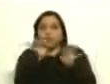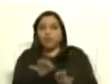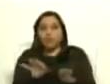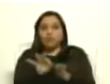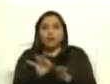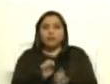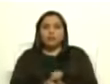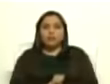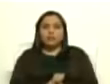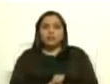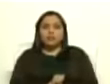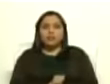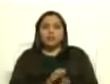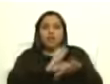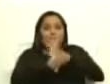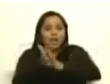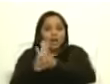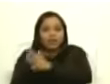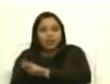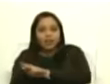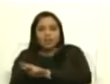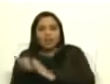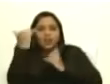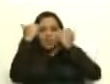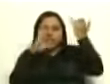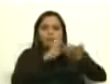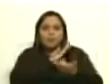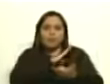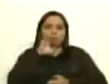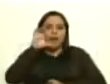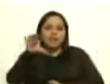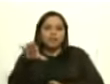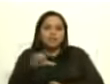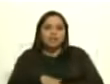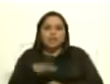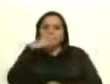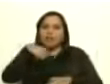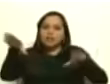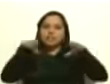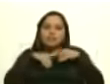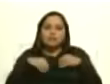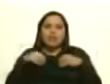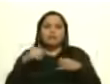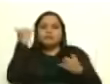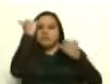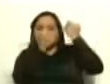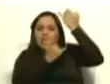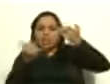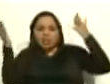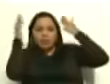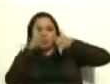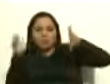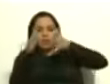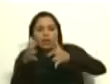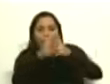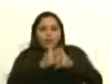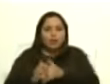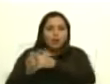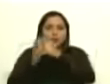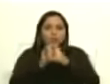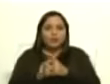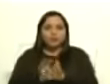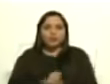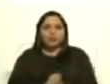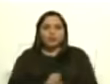extorsión a los países no alineados a sus instrucciones, no alineados a su lineamiento, y se convierte de